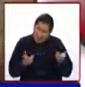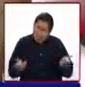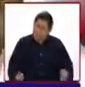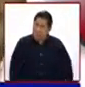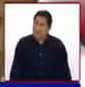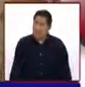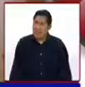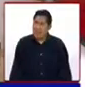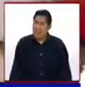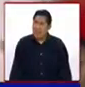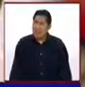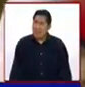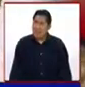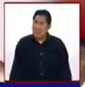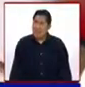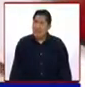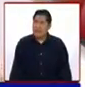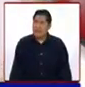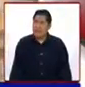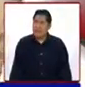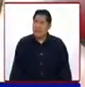eso?